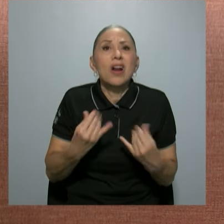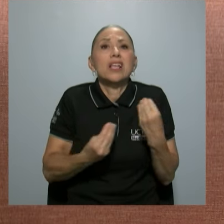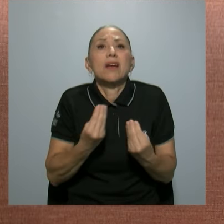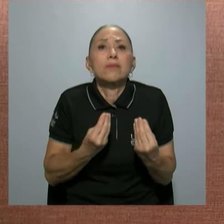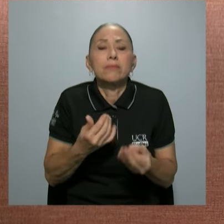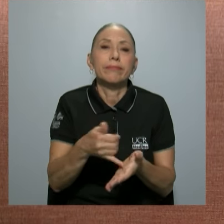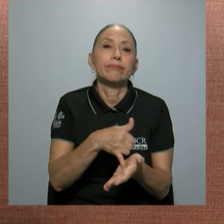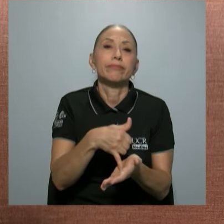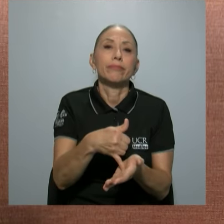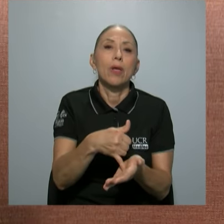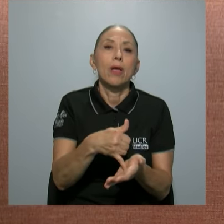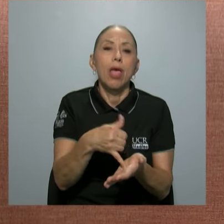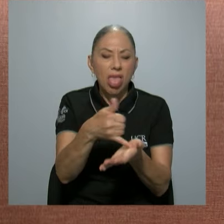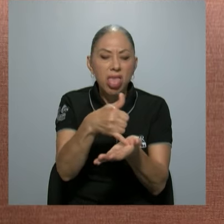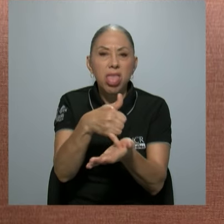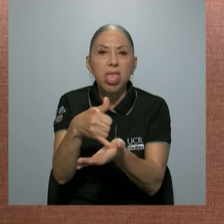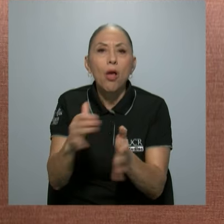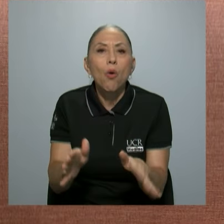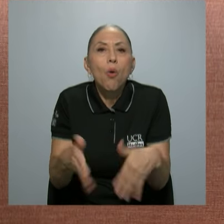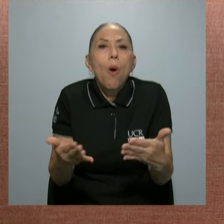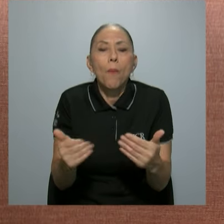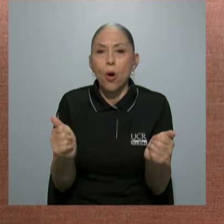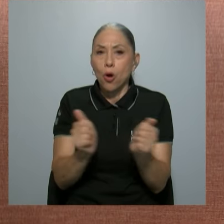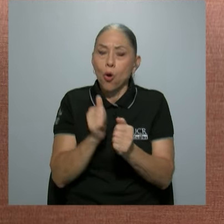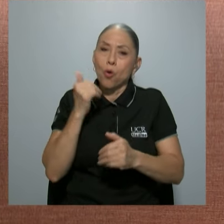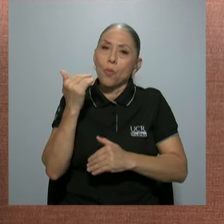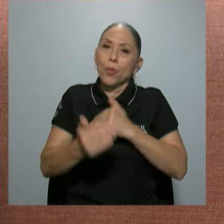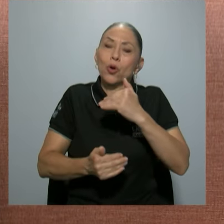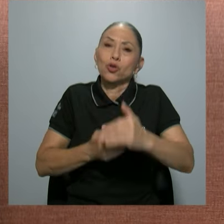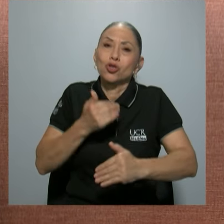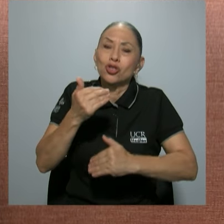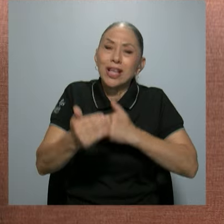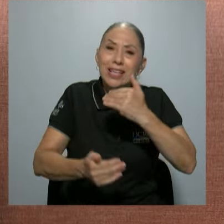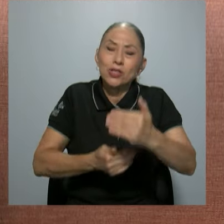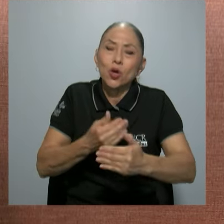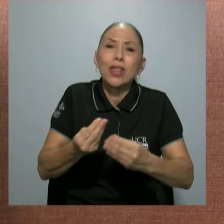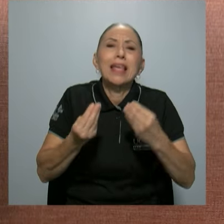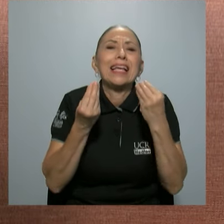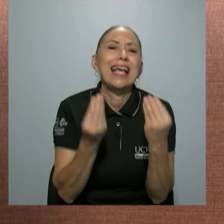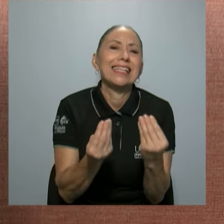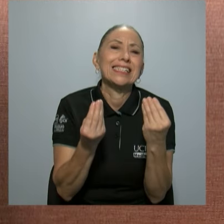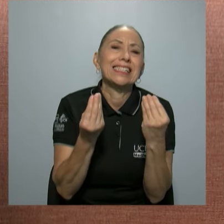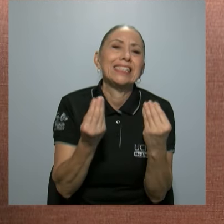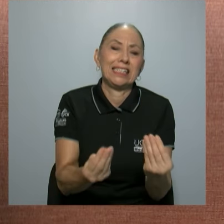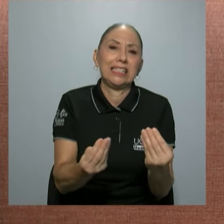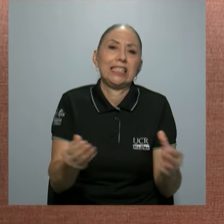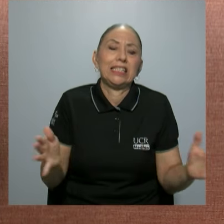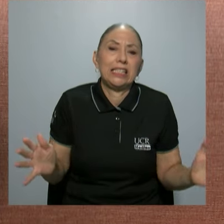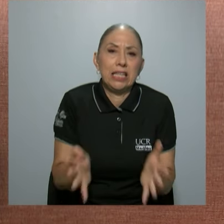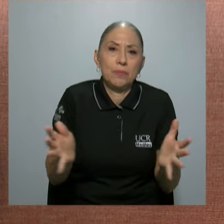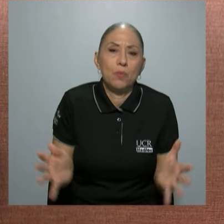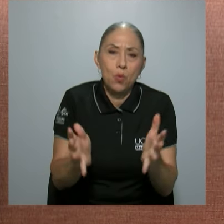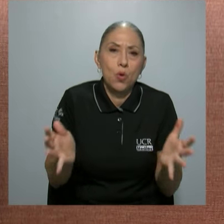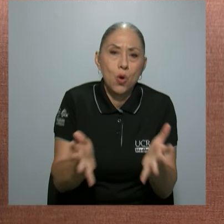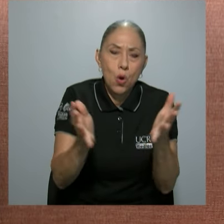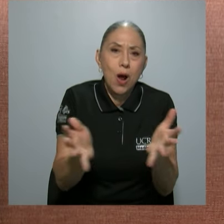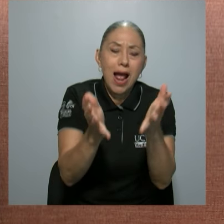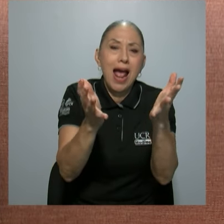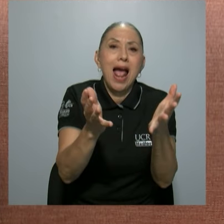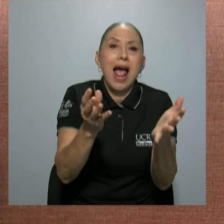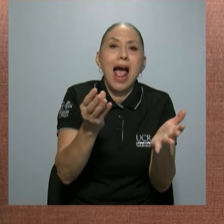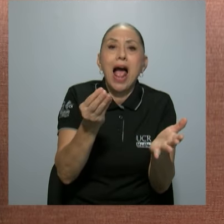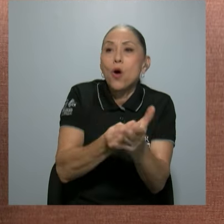¿cómo lo hemos venido desmantelando? Con un proceso de sobreestímulo, no de estímulo, de sobreestímulo a